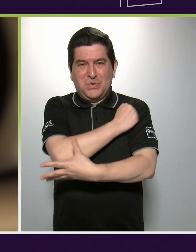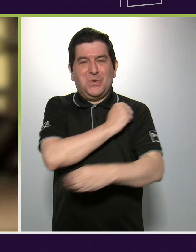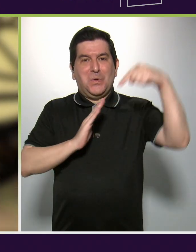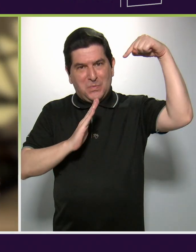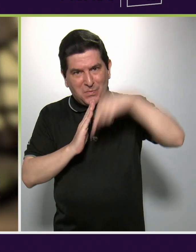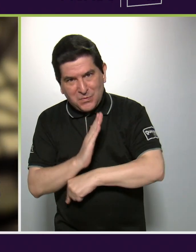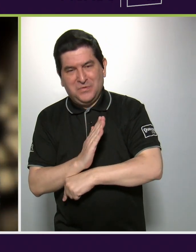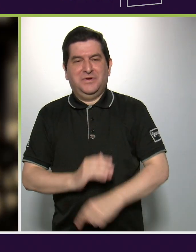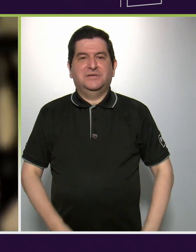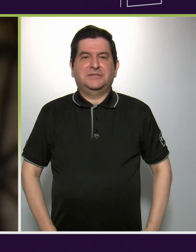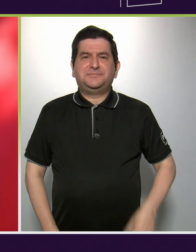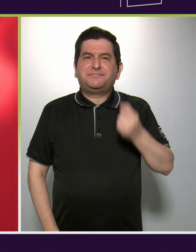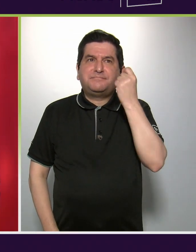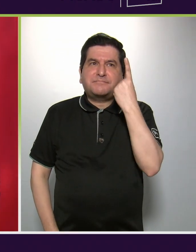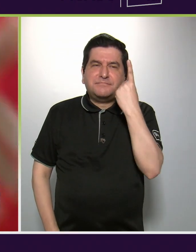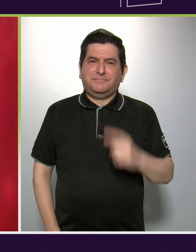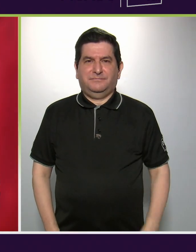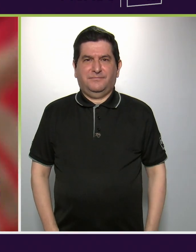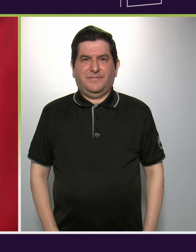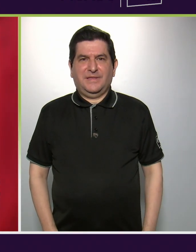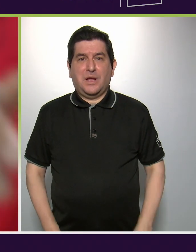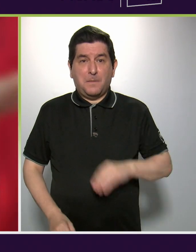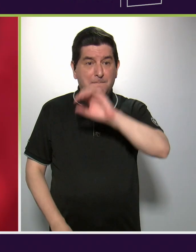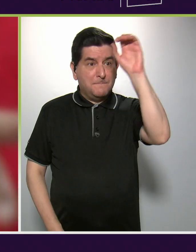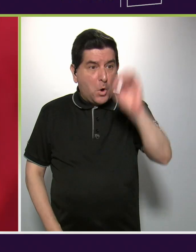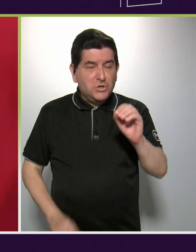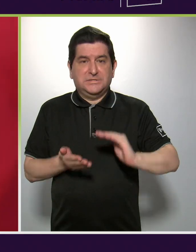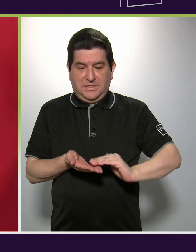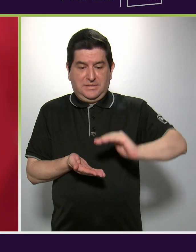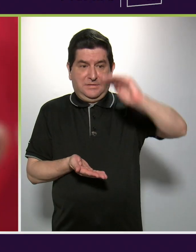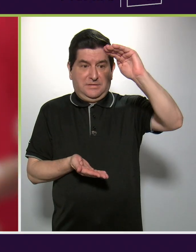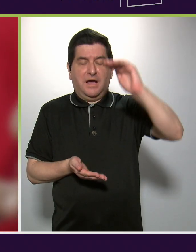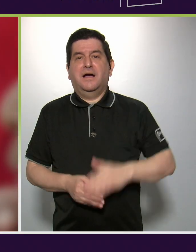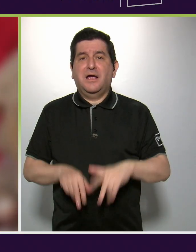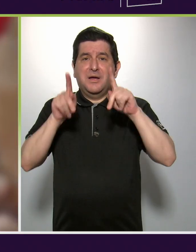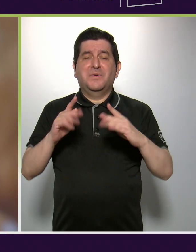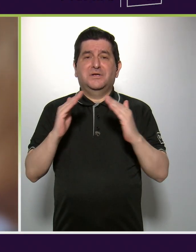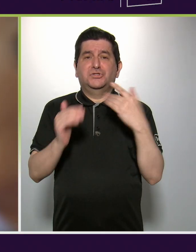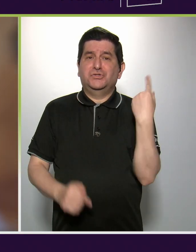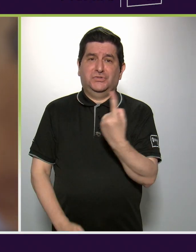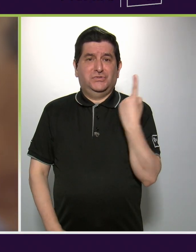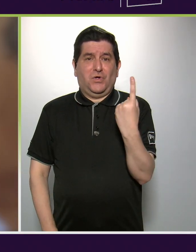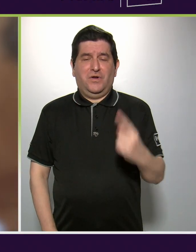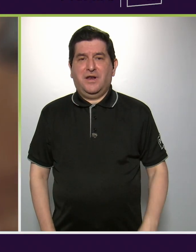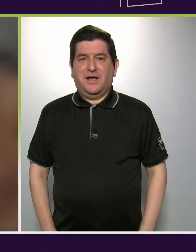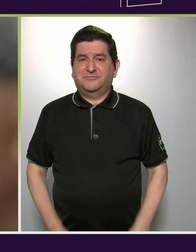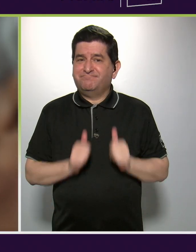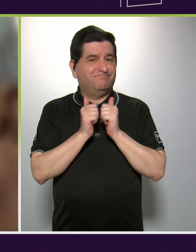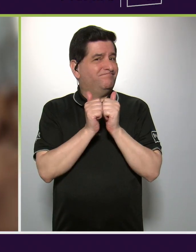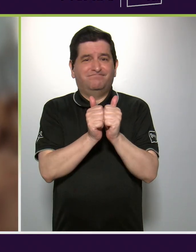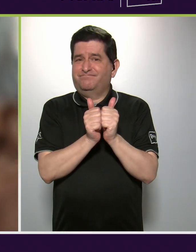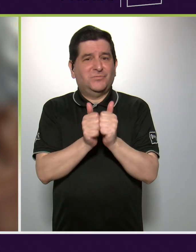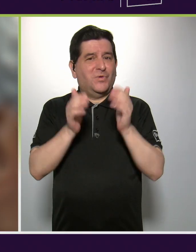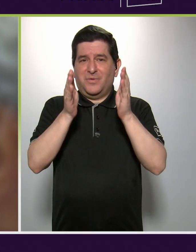extrema. Hay que entender que hay un porcentaje también muy alto que vive solos, digamos, que no tienen una